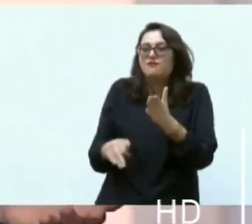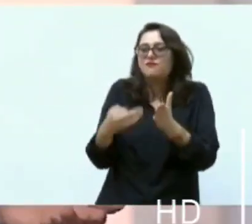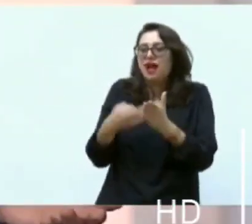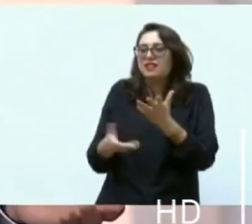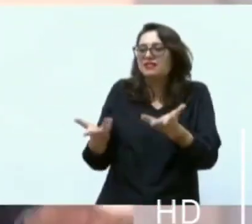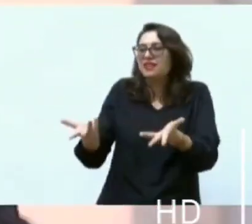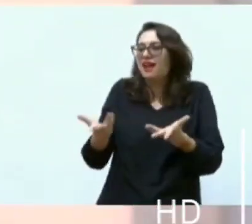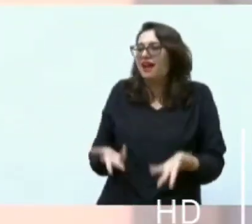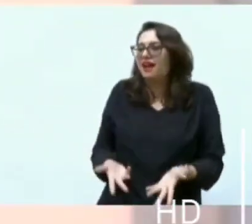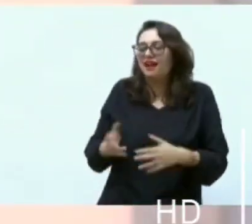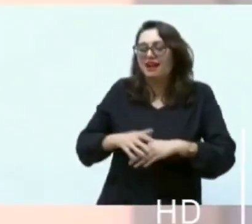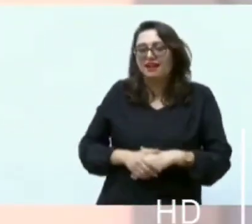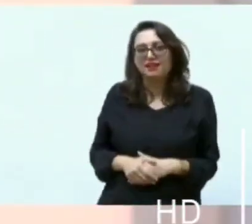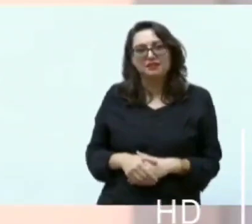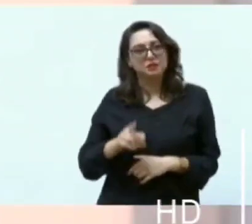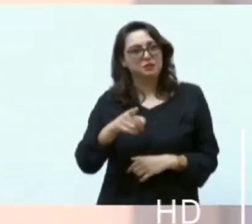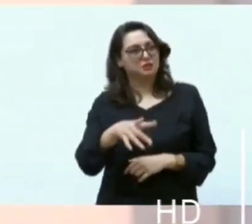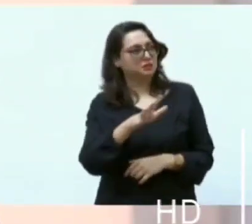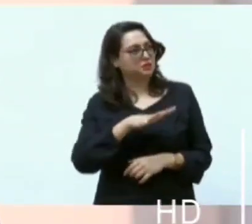aplaudieron,